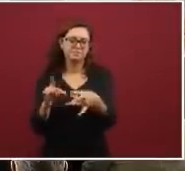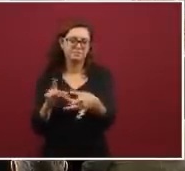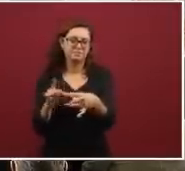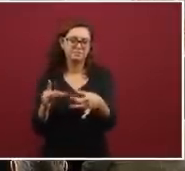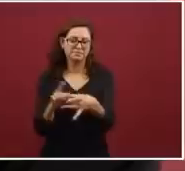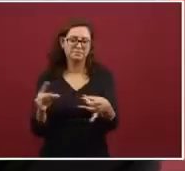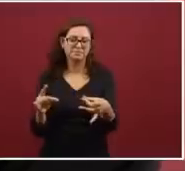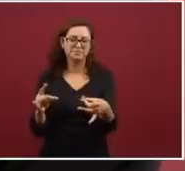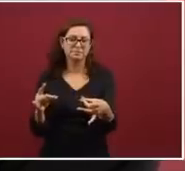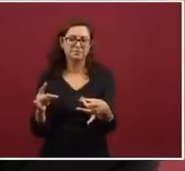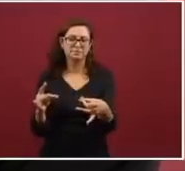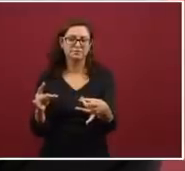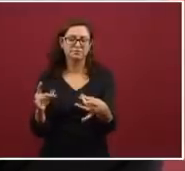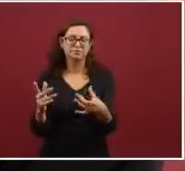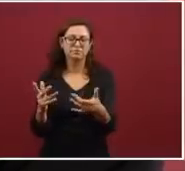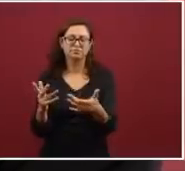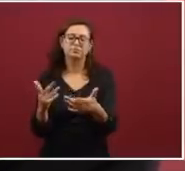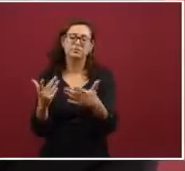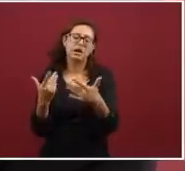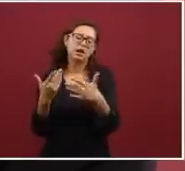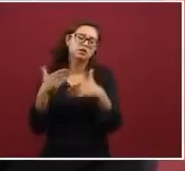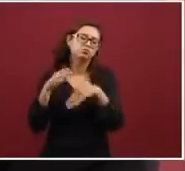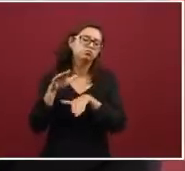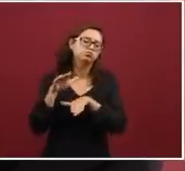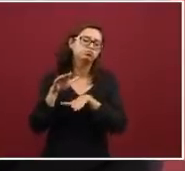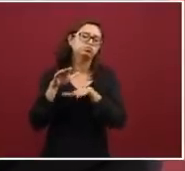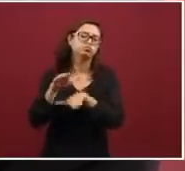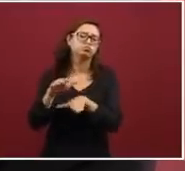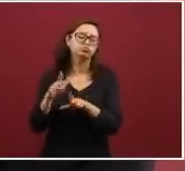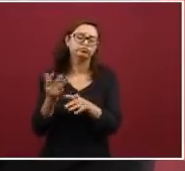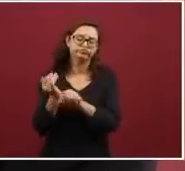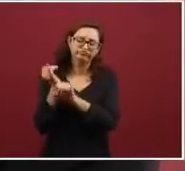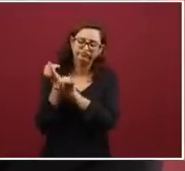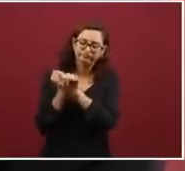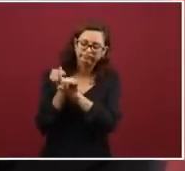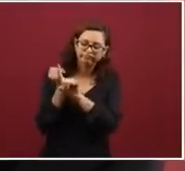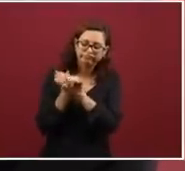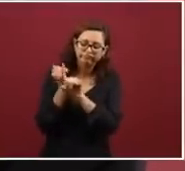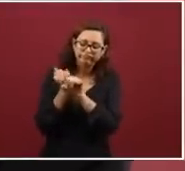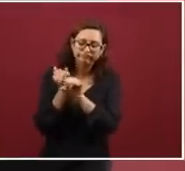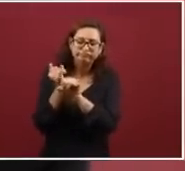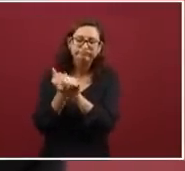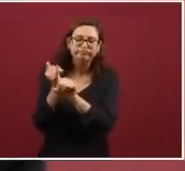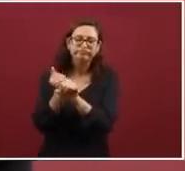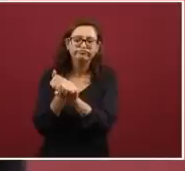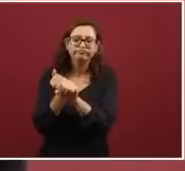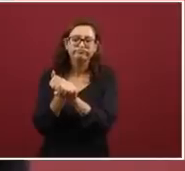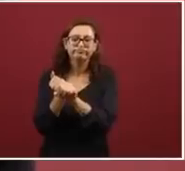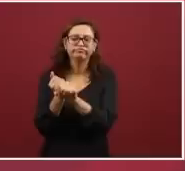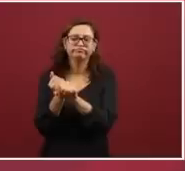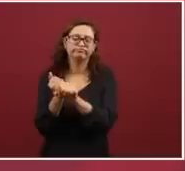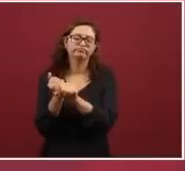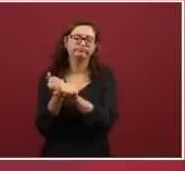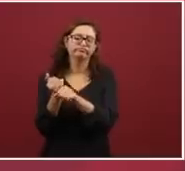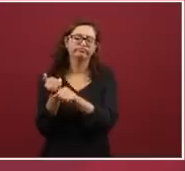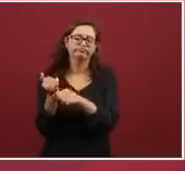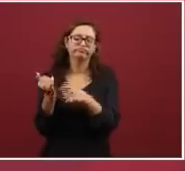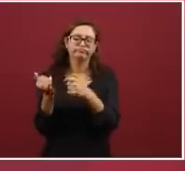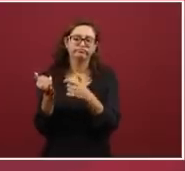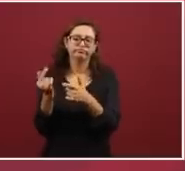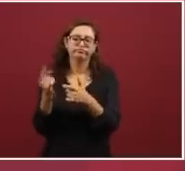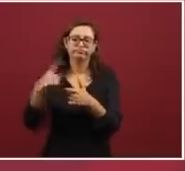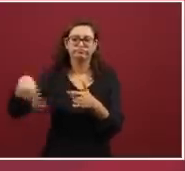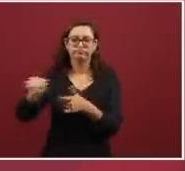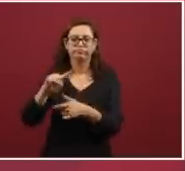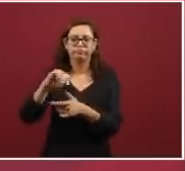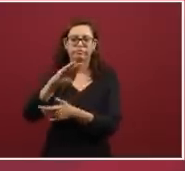sobre una investigación que se ha hecho de los llamados